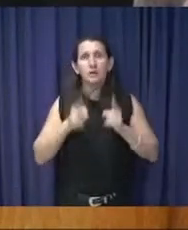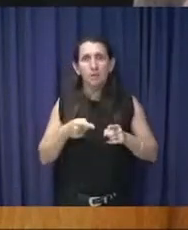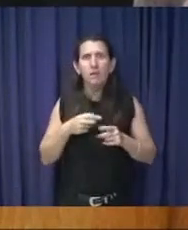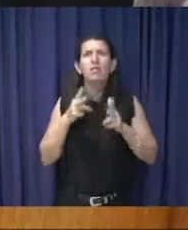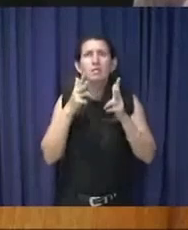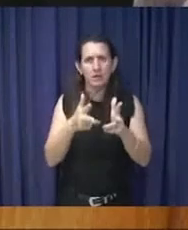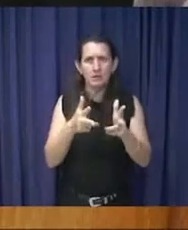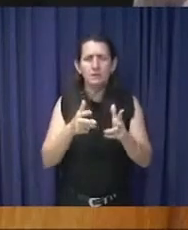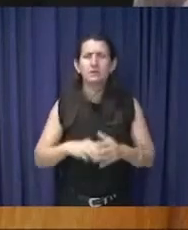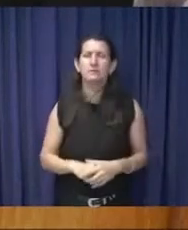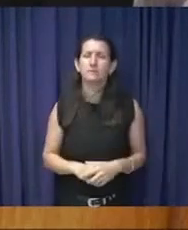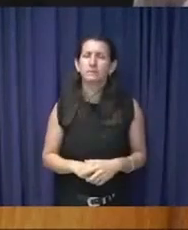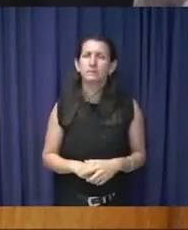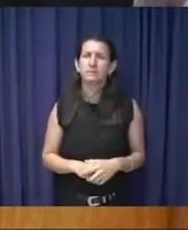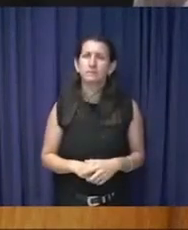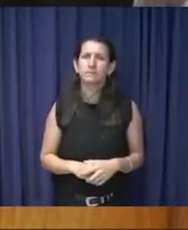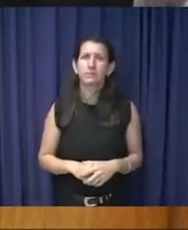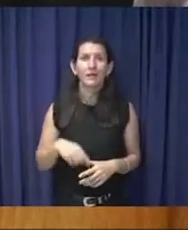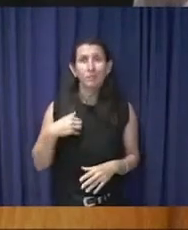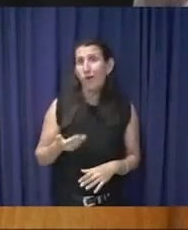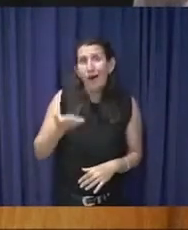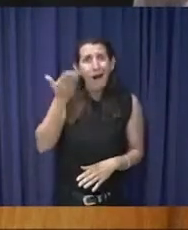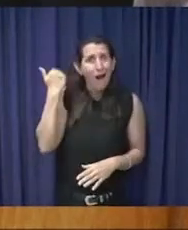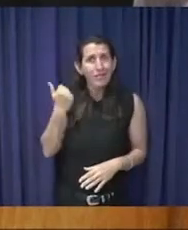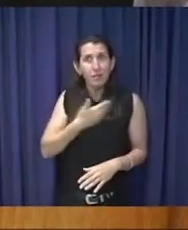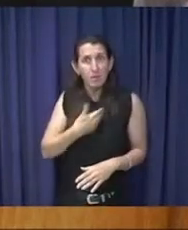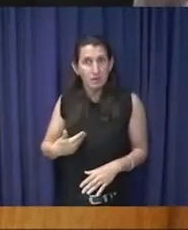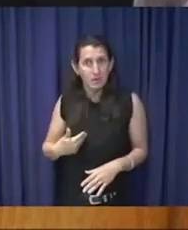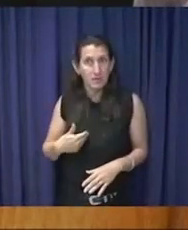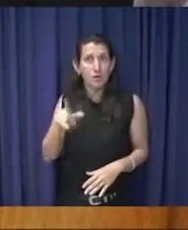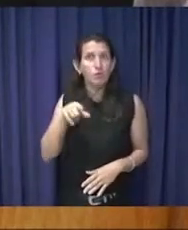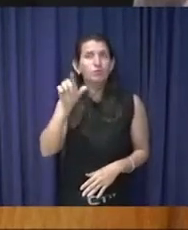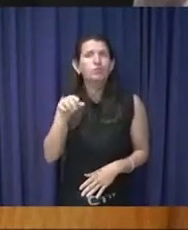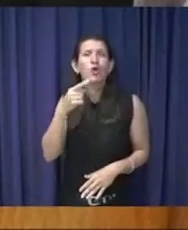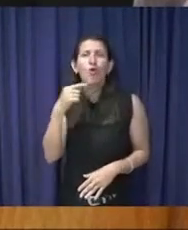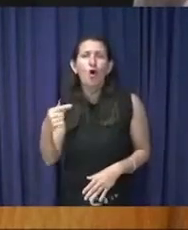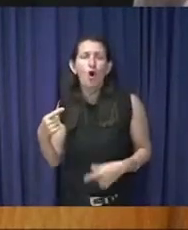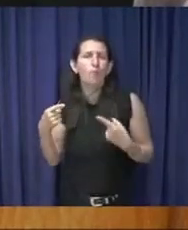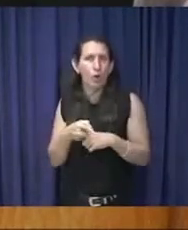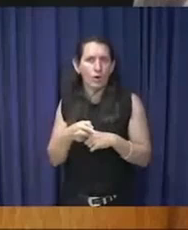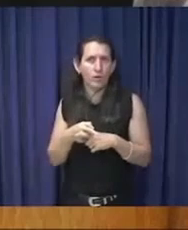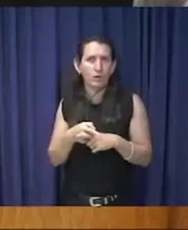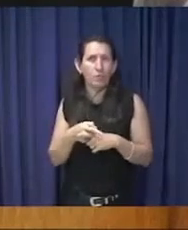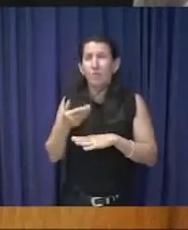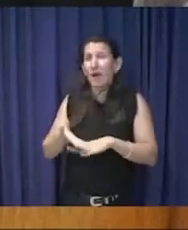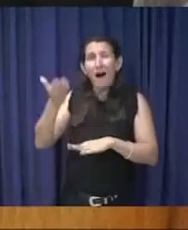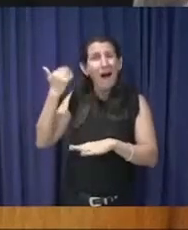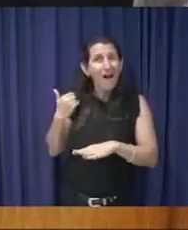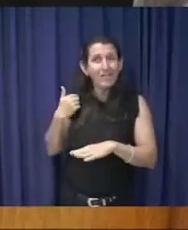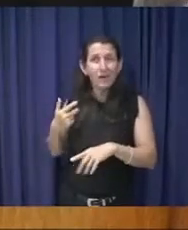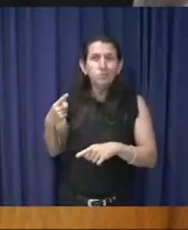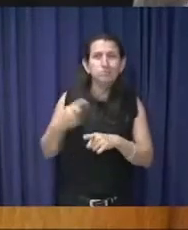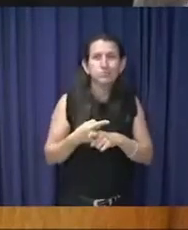plantearles. Porque quien fue presidente, sí, de su color político, en su momento también rechazó